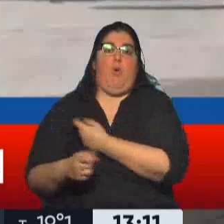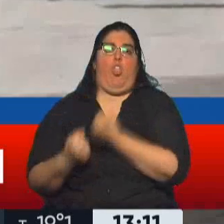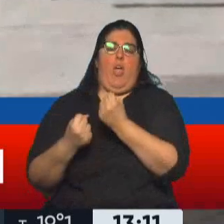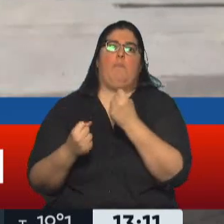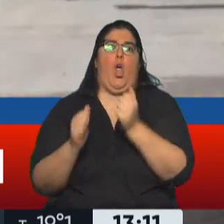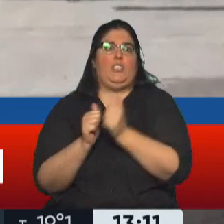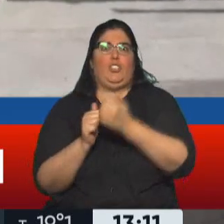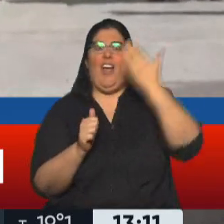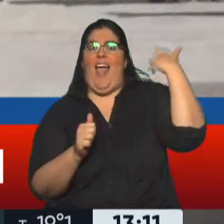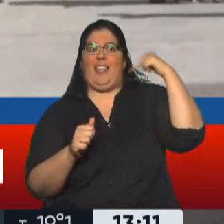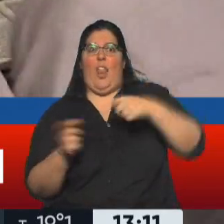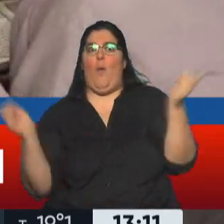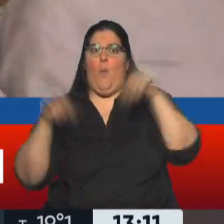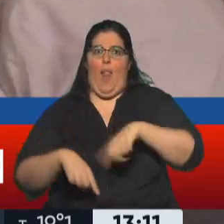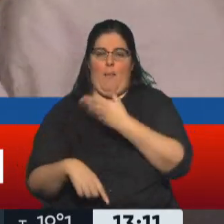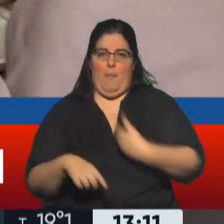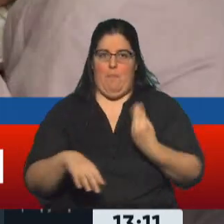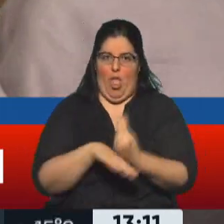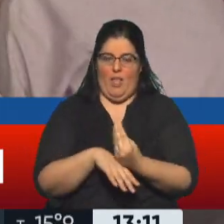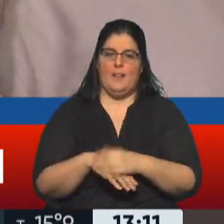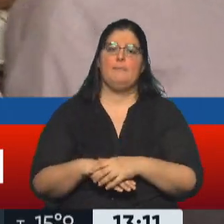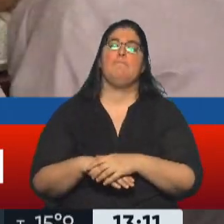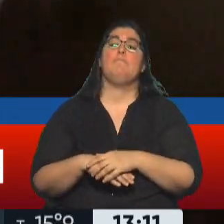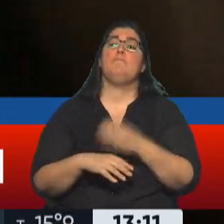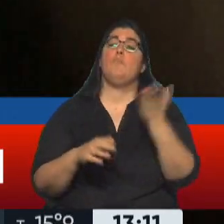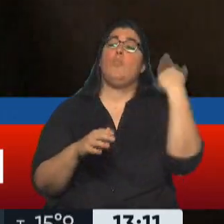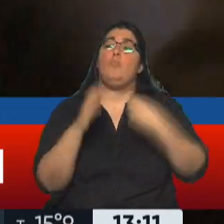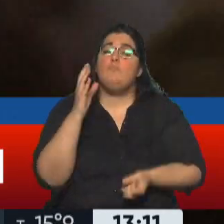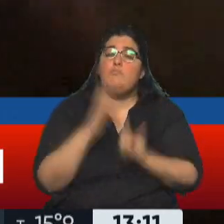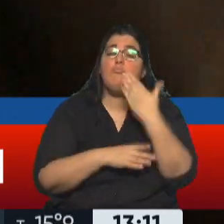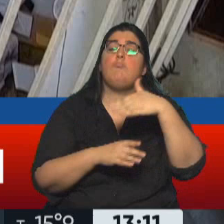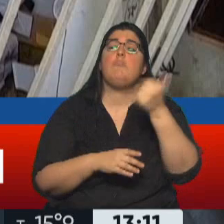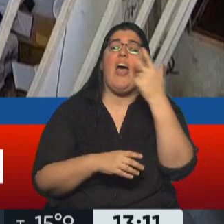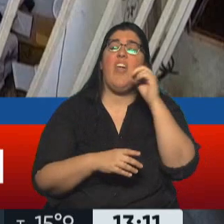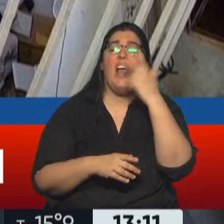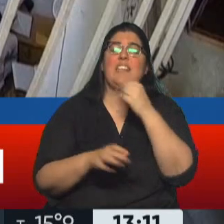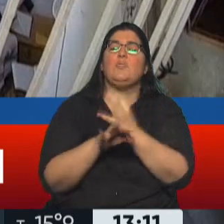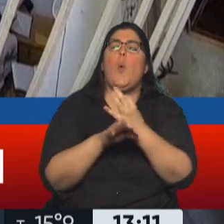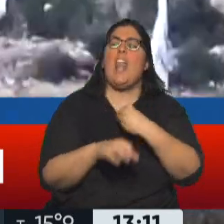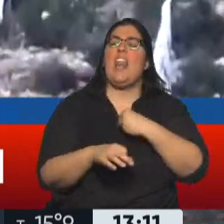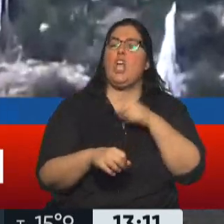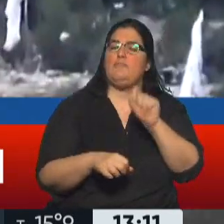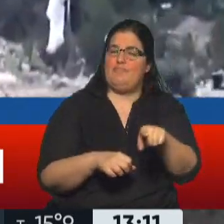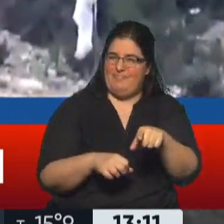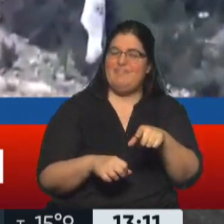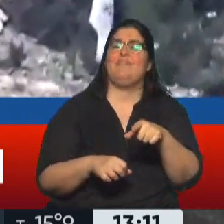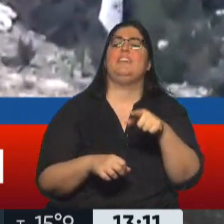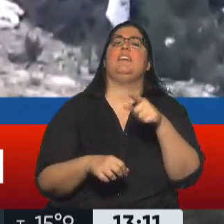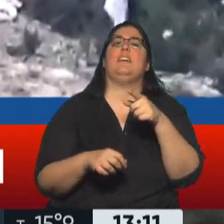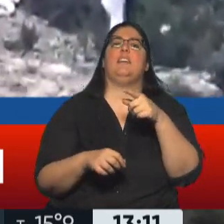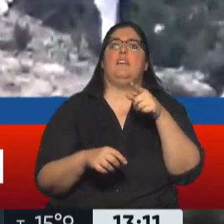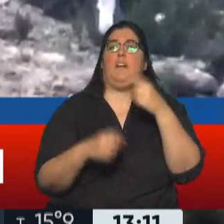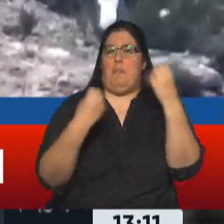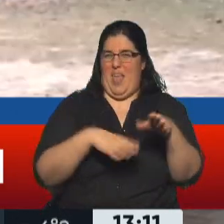historia para volver al poder. Desde su origen en las madrasas o escuelas religiosas pakistaníes, pasando por el